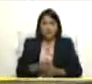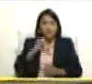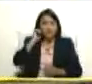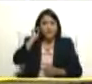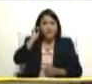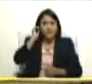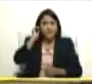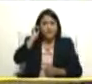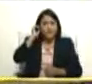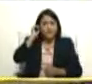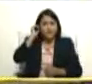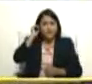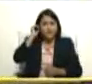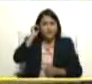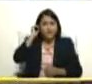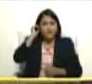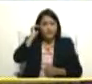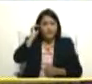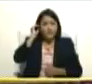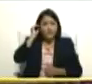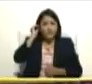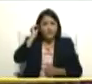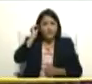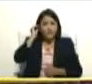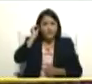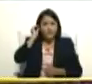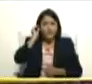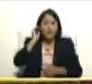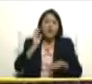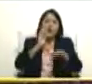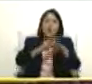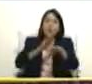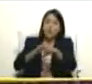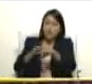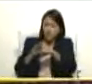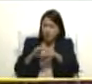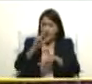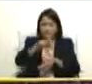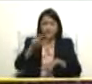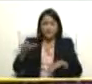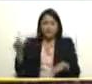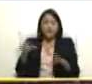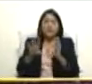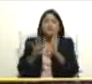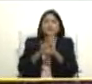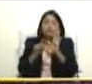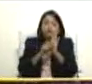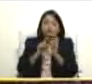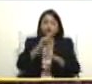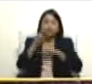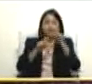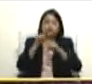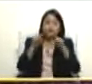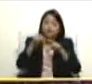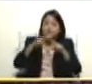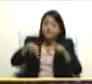Nación convocó al pueblo a referéndum consultivo sobre los grandes temas